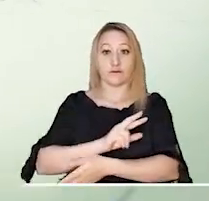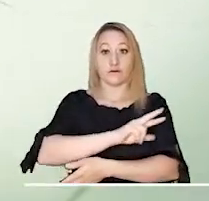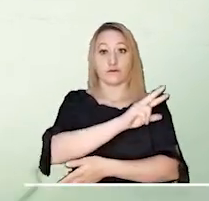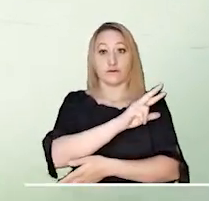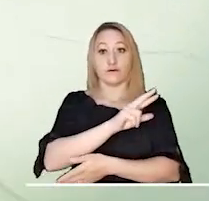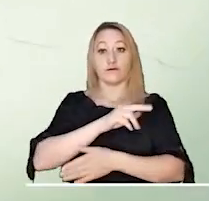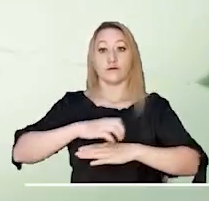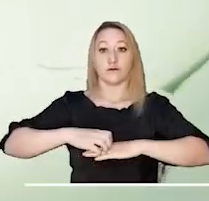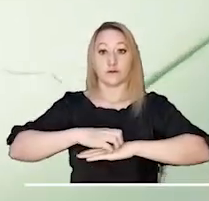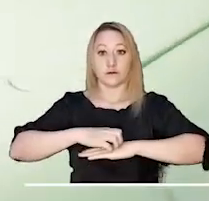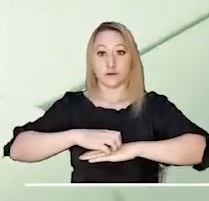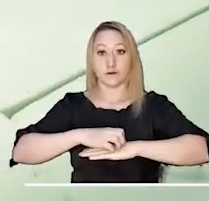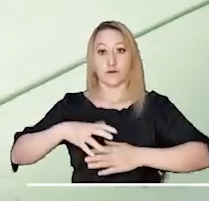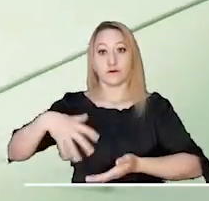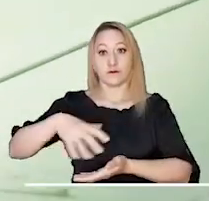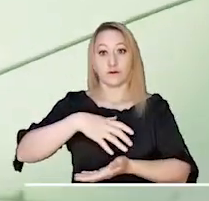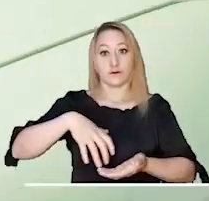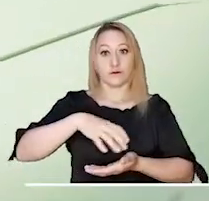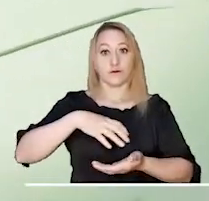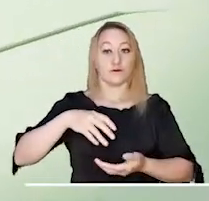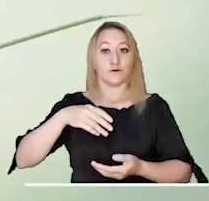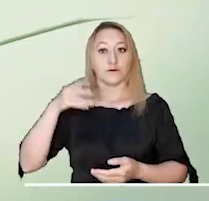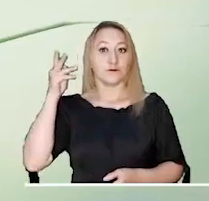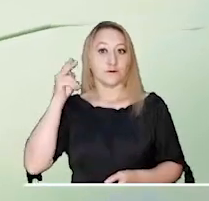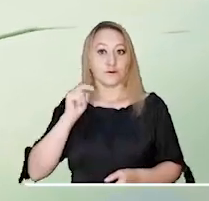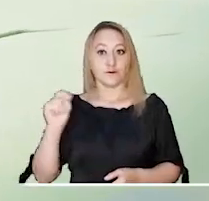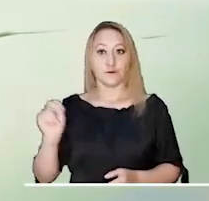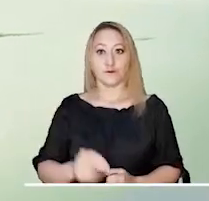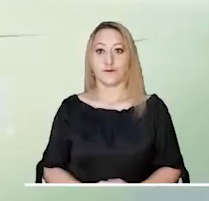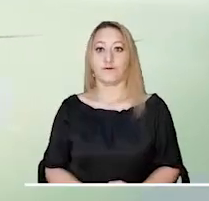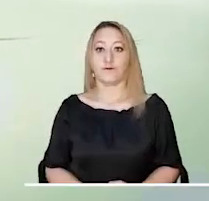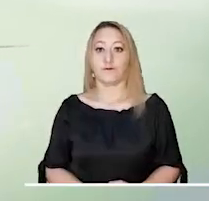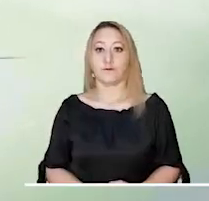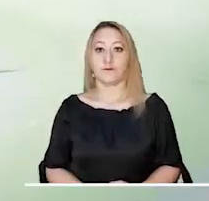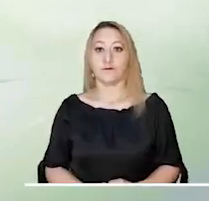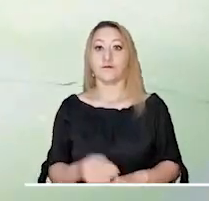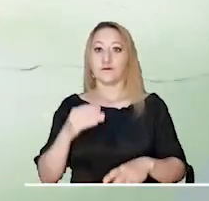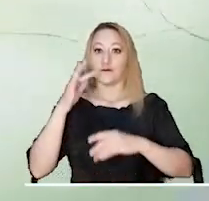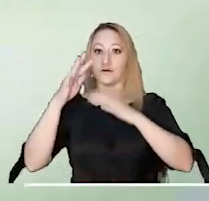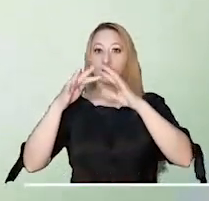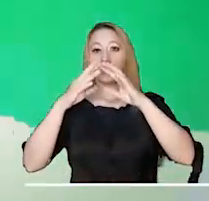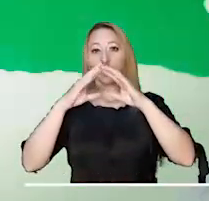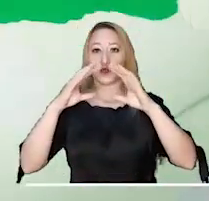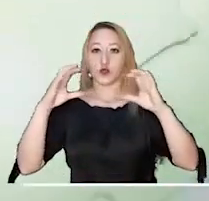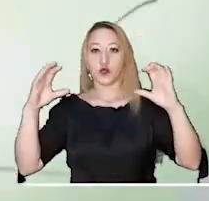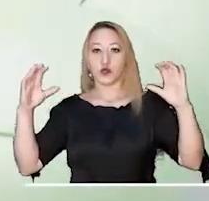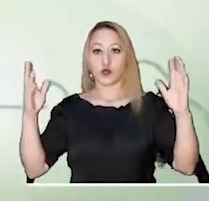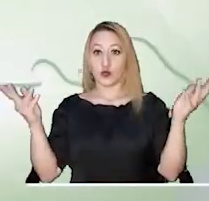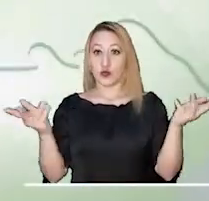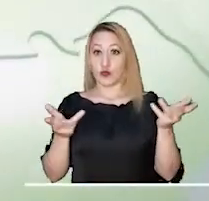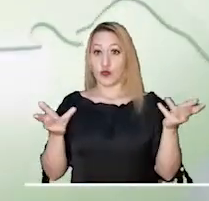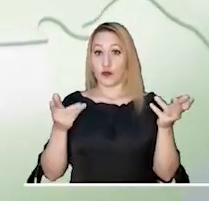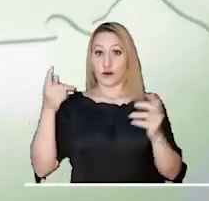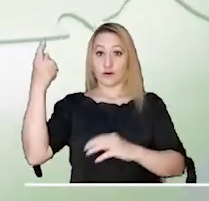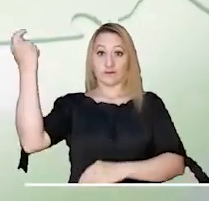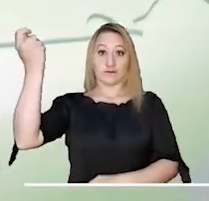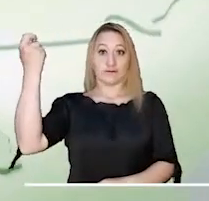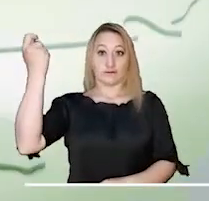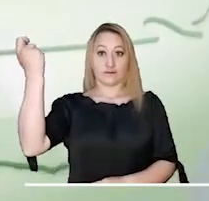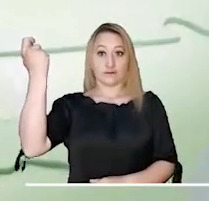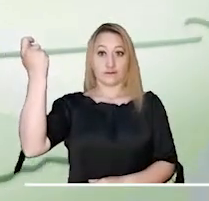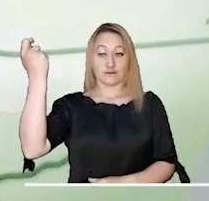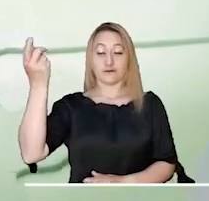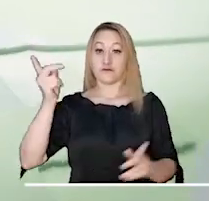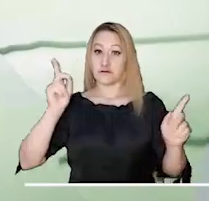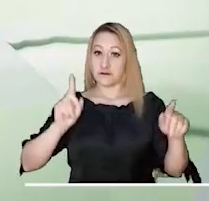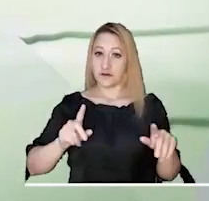sectores. Las más importantes se prevén en el eje cafetero, Tolima, Santander y norte de Santander. Un cielo